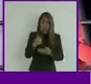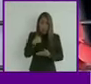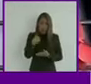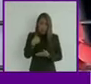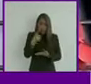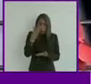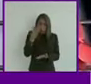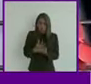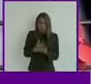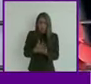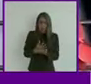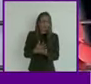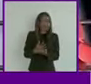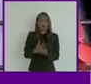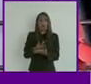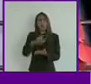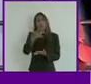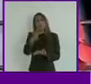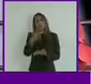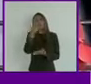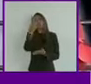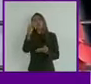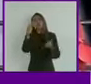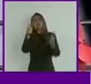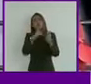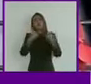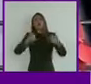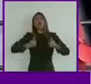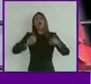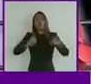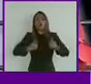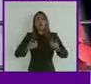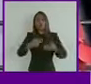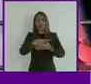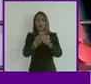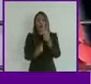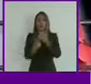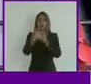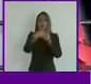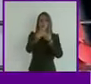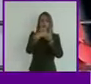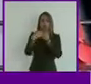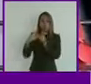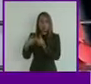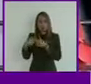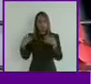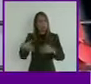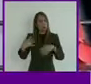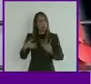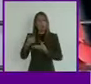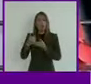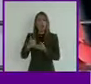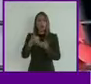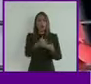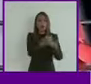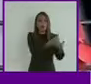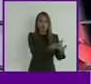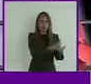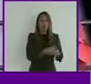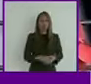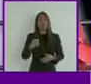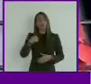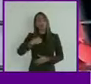a más de los 3,000 jóvenes que somos en el programa, ha ayudado a todos. Y pues quiero mandarle